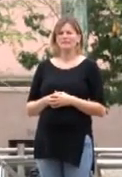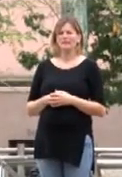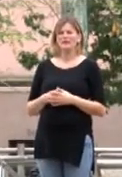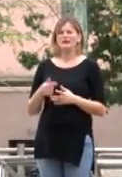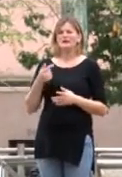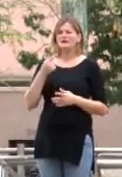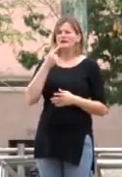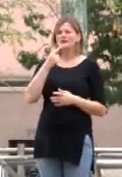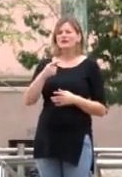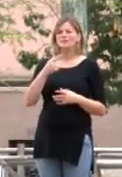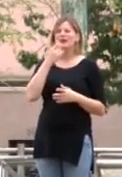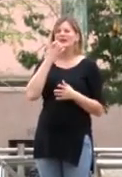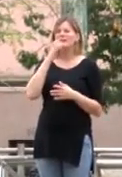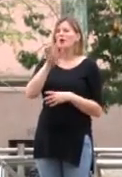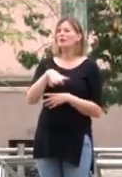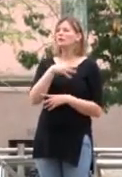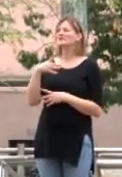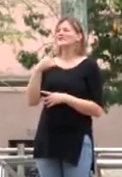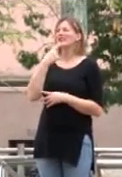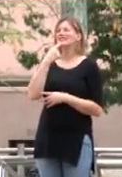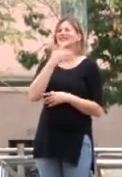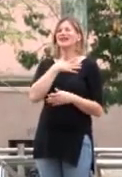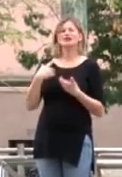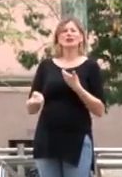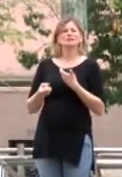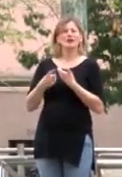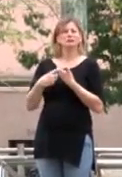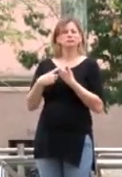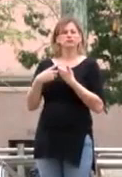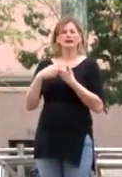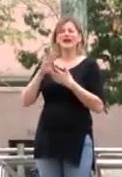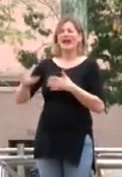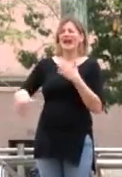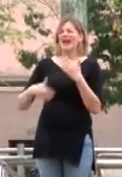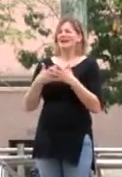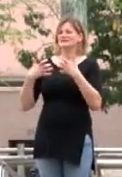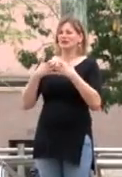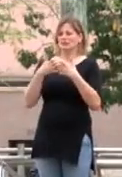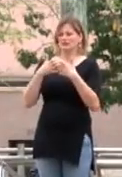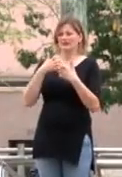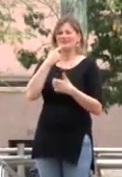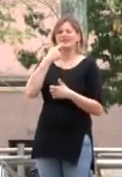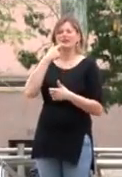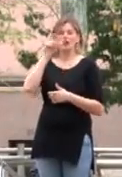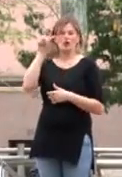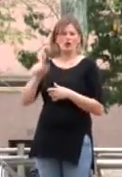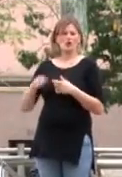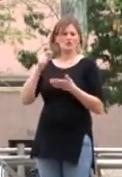Maldigo la poesía de que no toma partido hasta mancharse, dijo Gabriel Celaya.